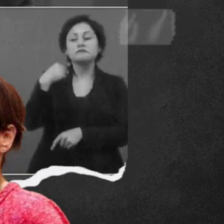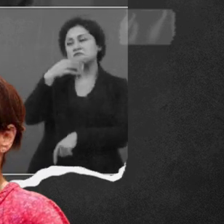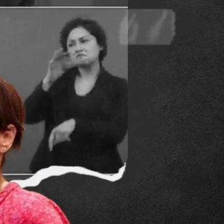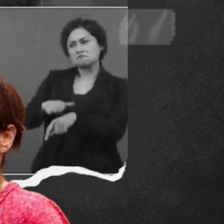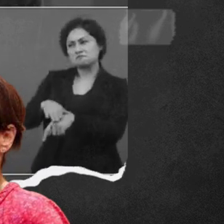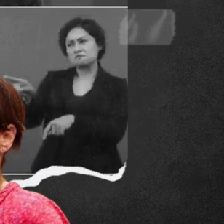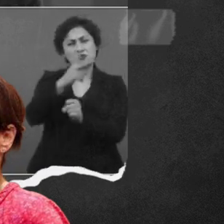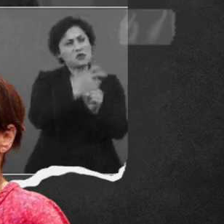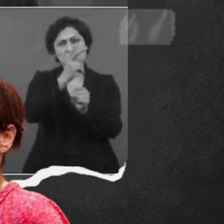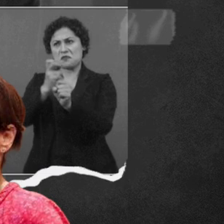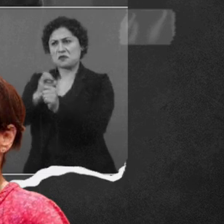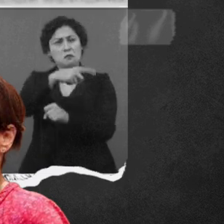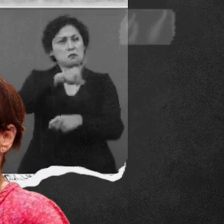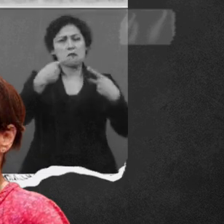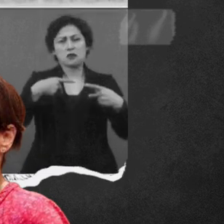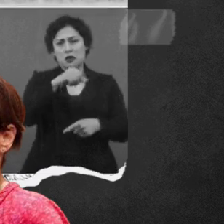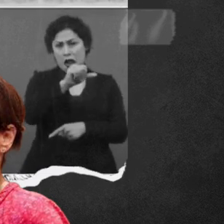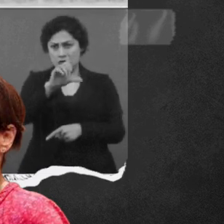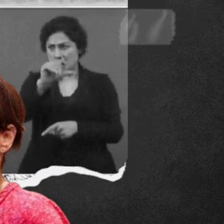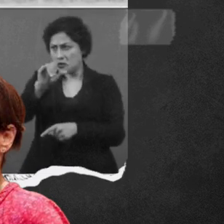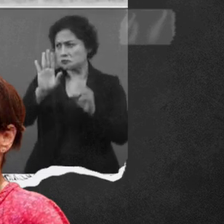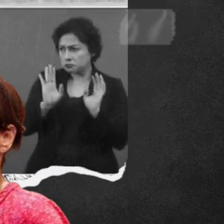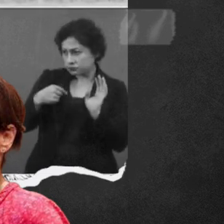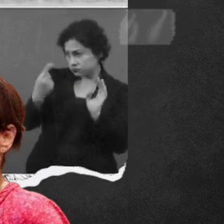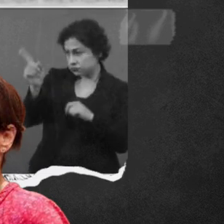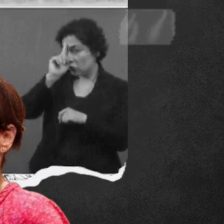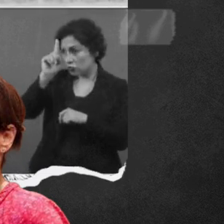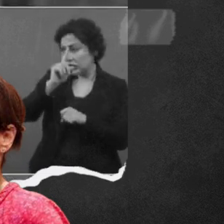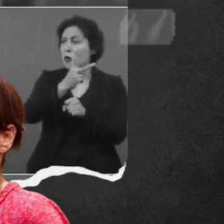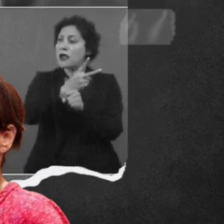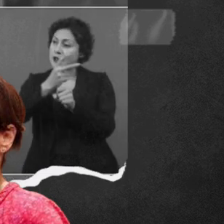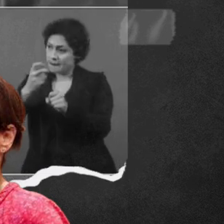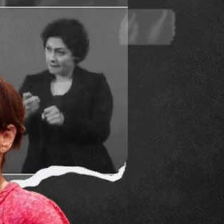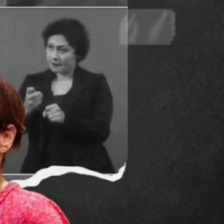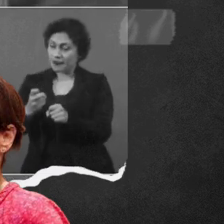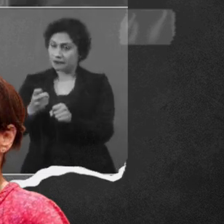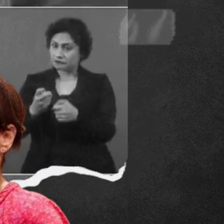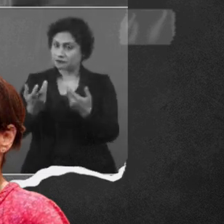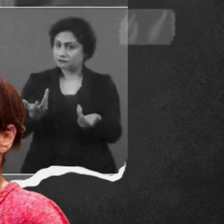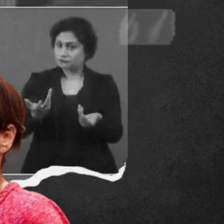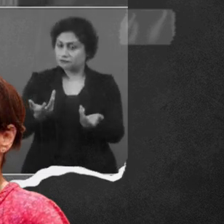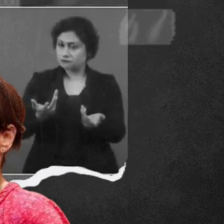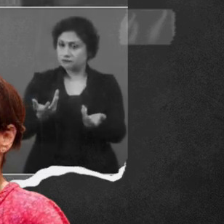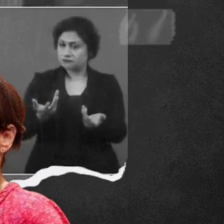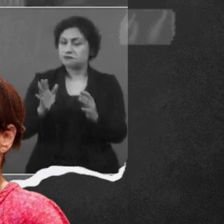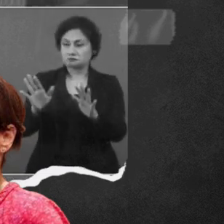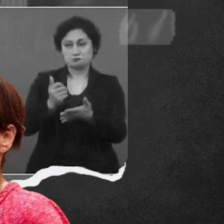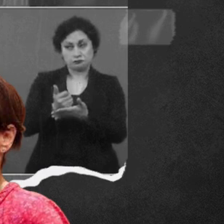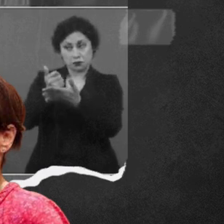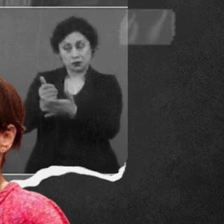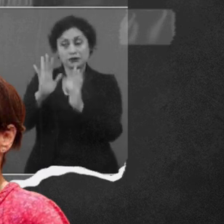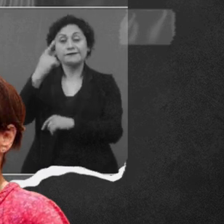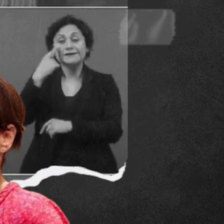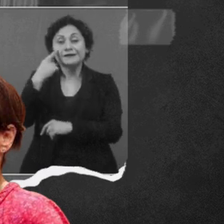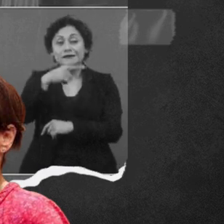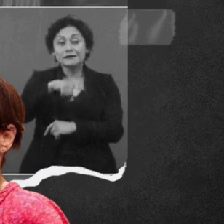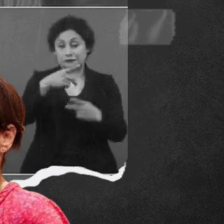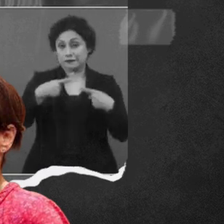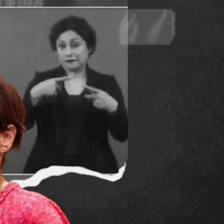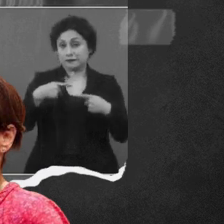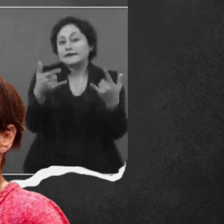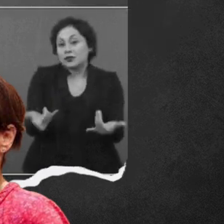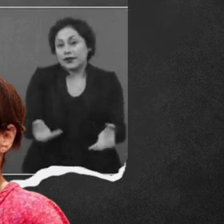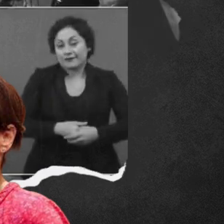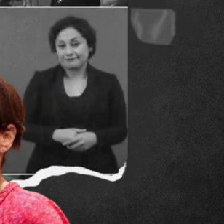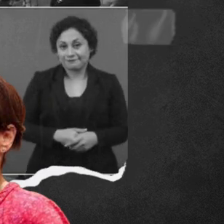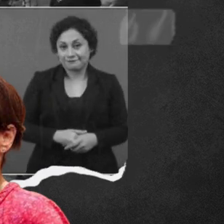gente de la sociedad civil, ¿por qué no invitas a participar? Te va a ayudar, porque pues, es ciudadana, a Lili